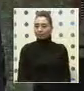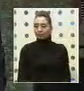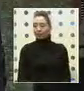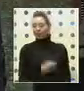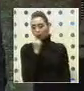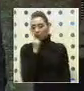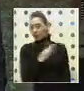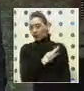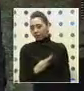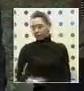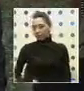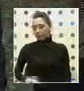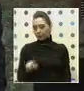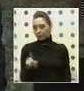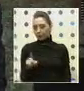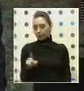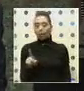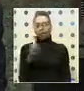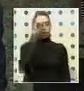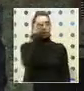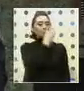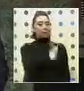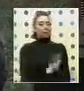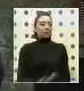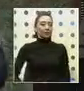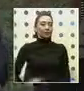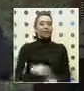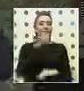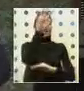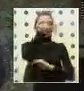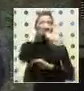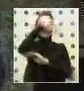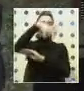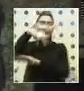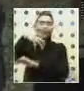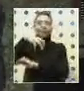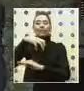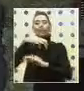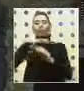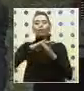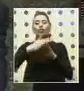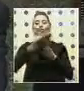Diputado, señor Luis Rocaful. Presidente, la máquina de la roca ahora se está cayendo todo en la obra.